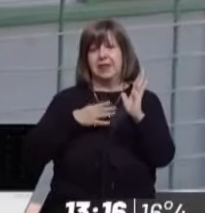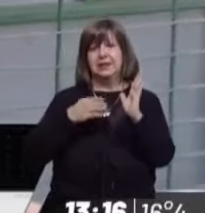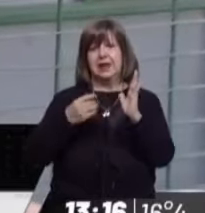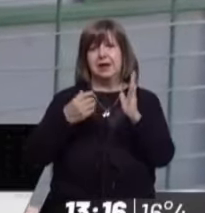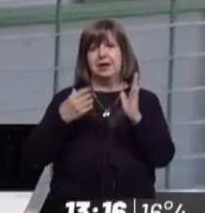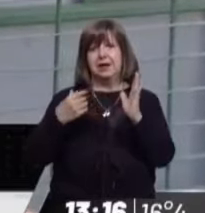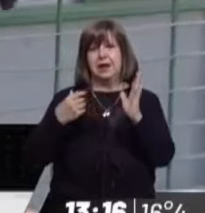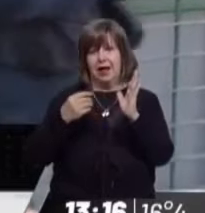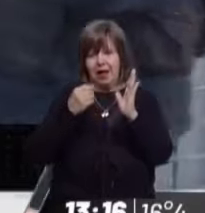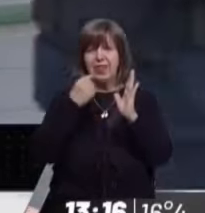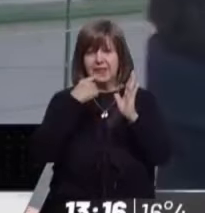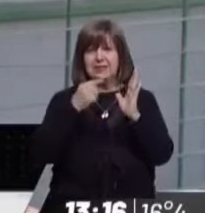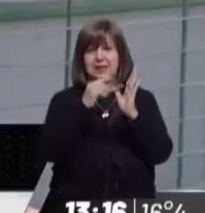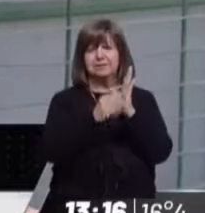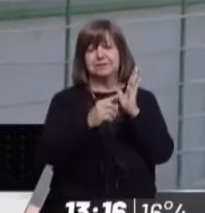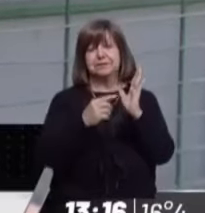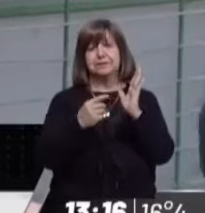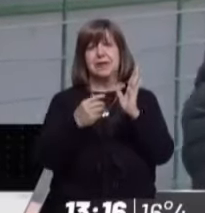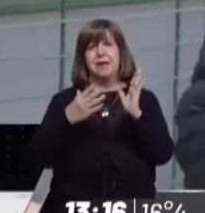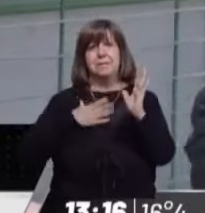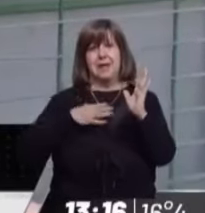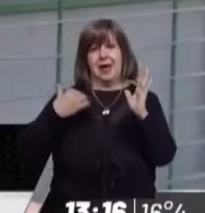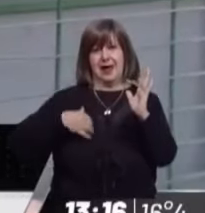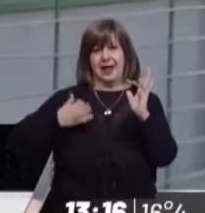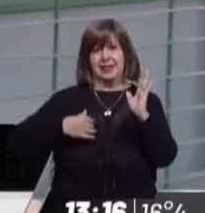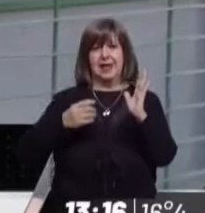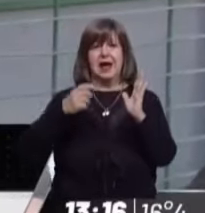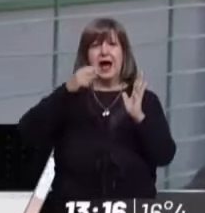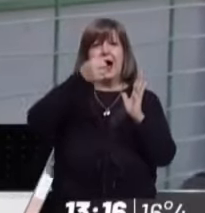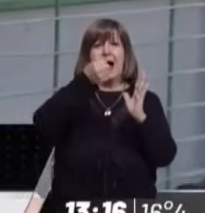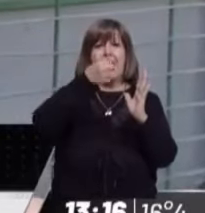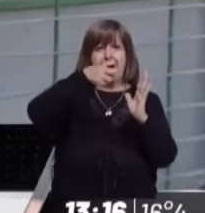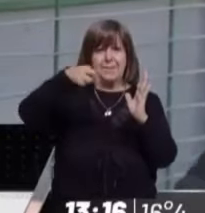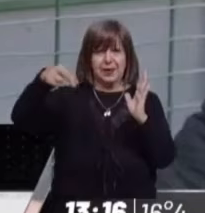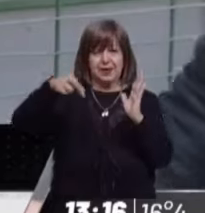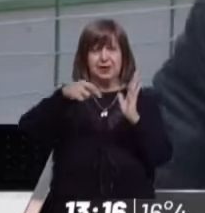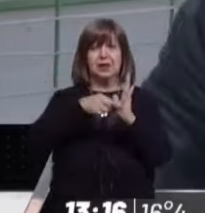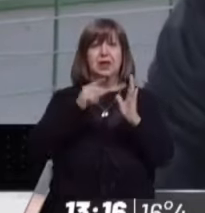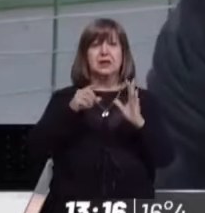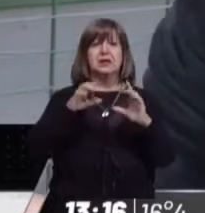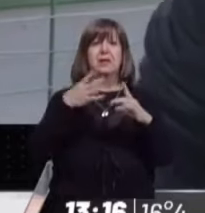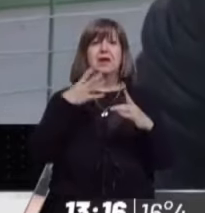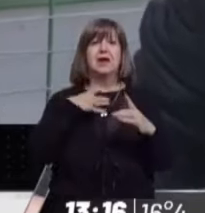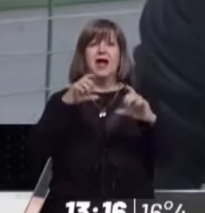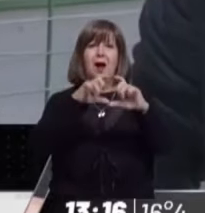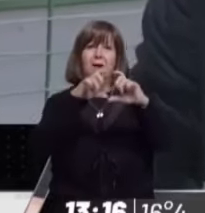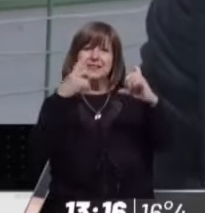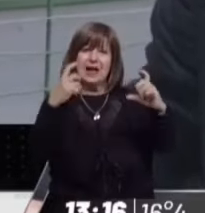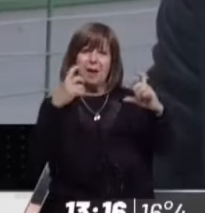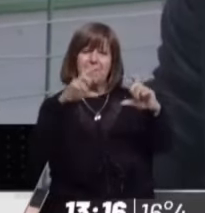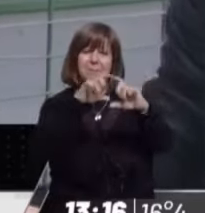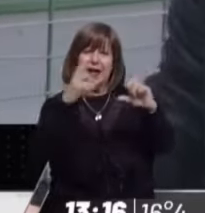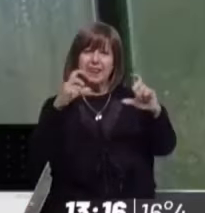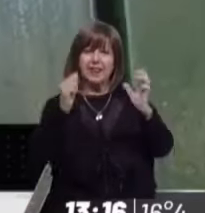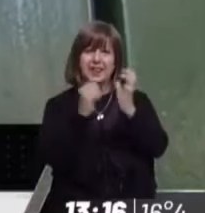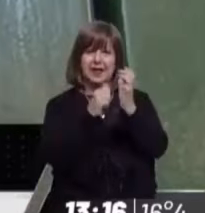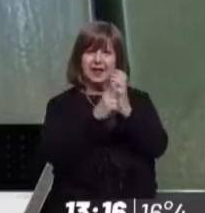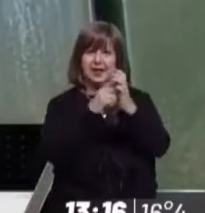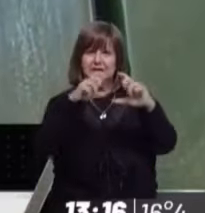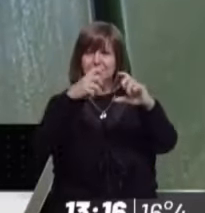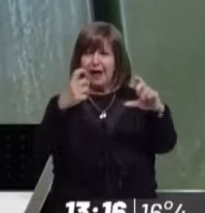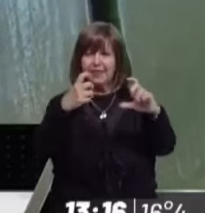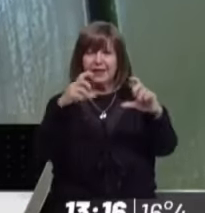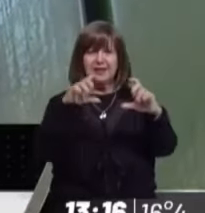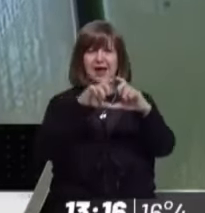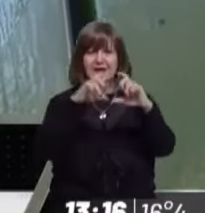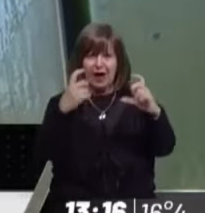la cédula. Ahí figura. Y lo que está faltando también son las patentes, las chapas de los autos. Quedan comprobantes de pago, pero